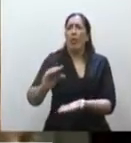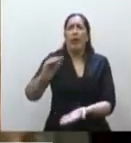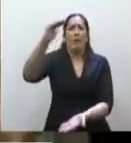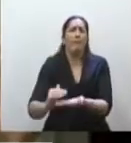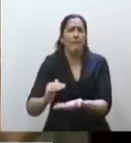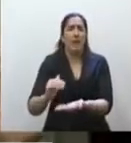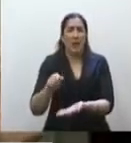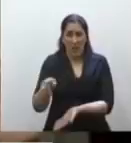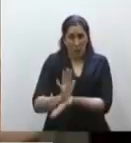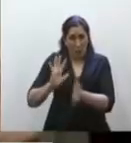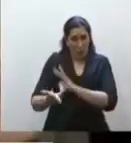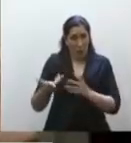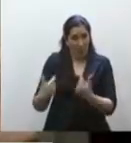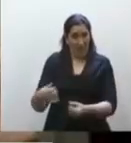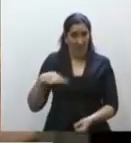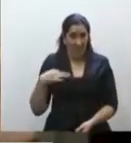cuando